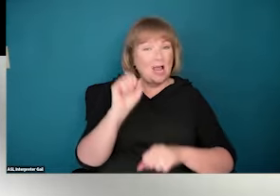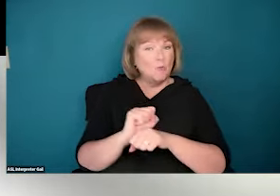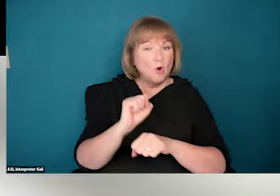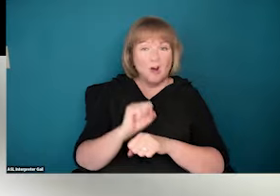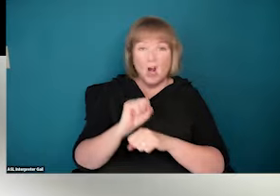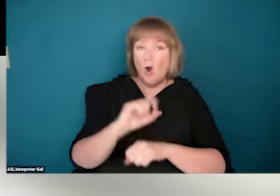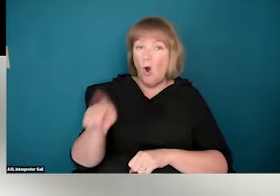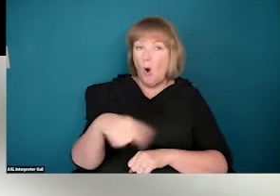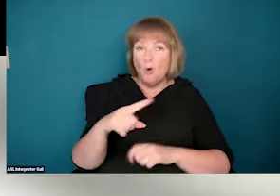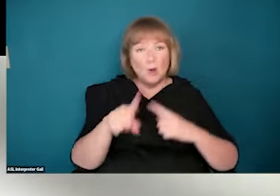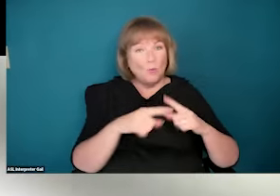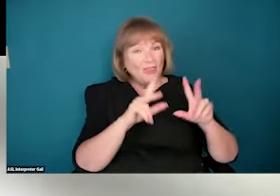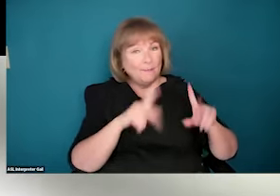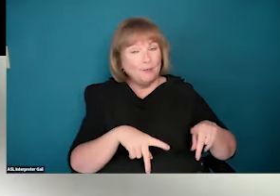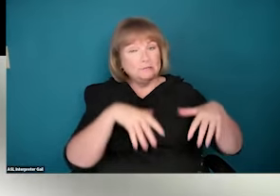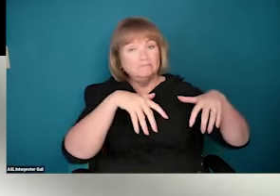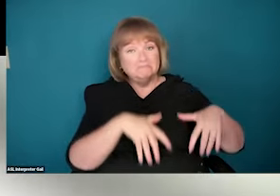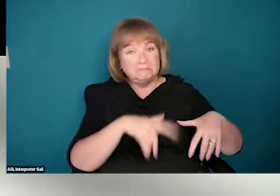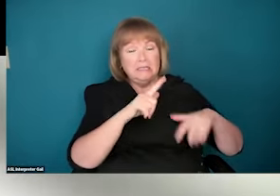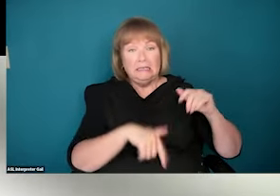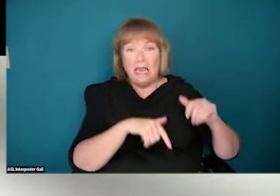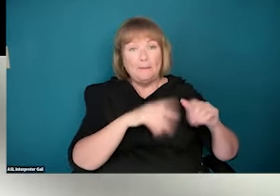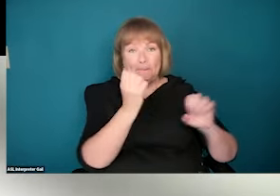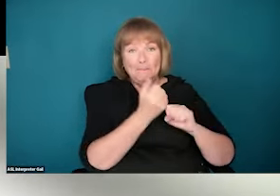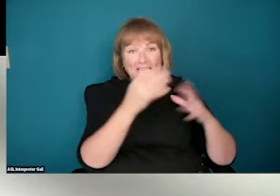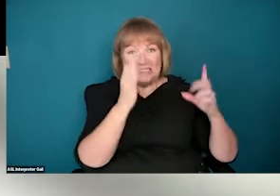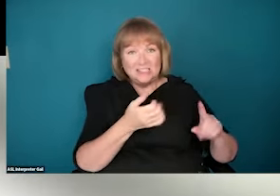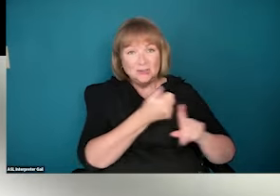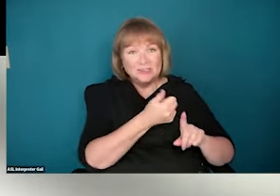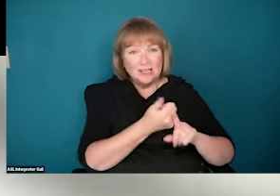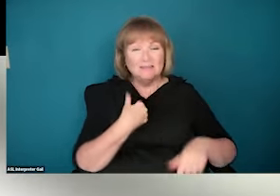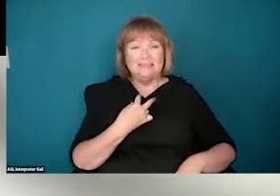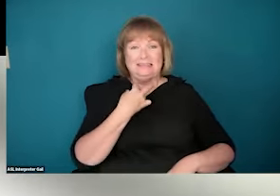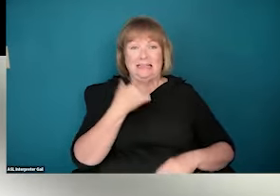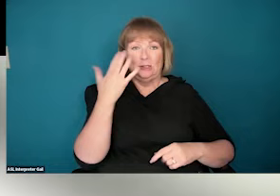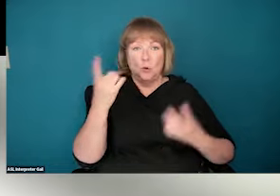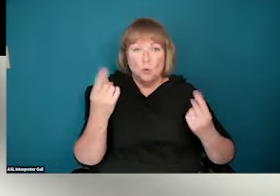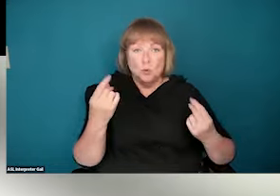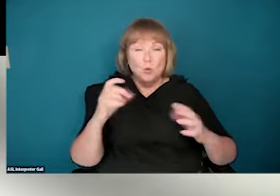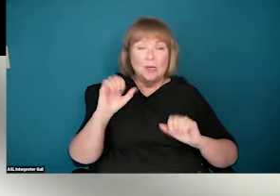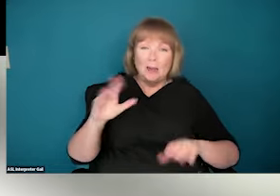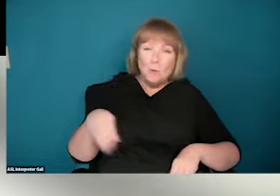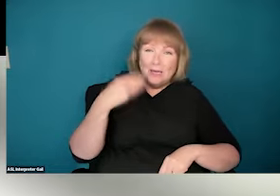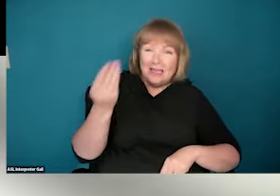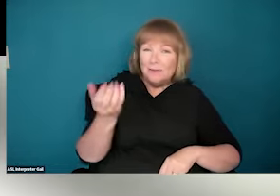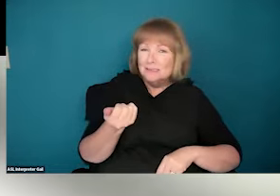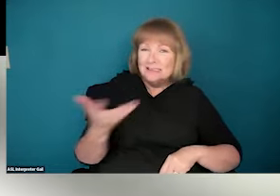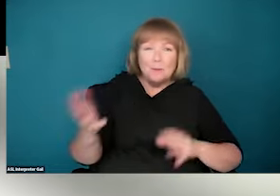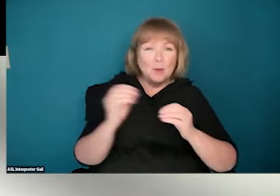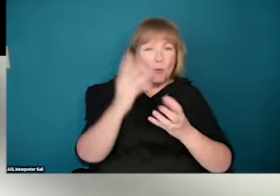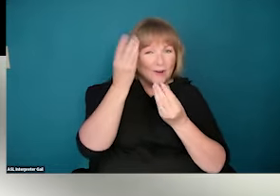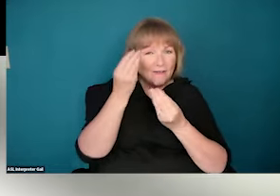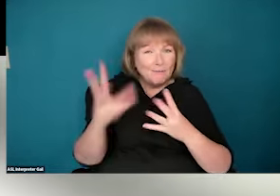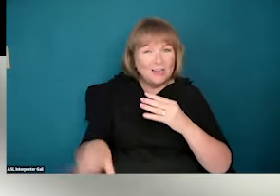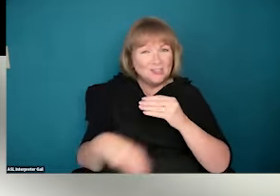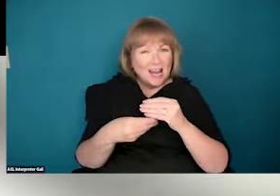organizaciones de salud que nos vienen diciendo que nosotros sí tenemos un poder de abogado, pero que ese poder de abogado no está activo o que solamente se va a activar